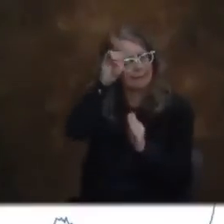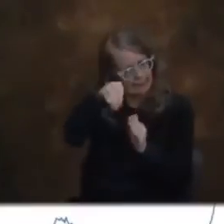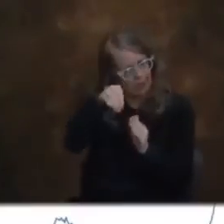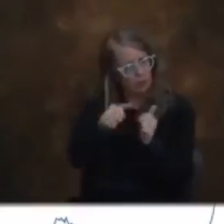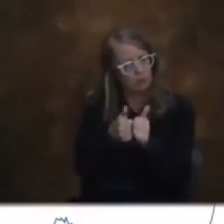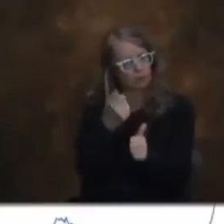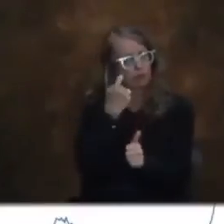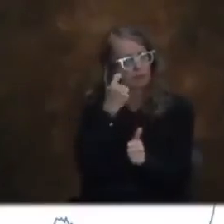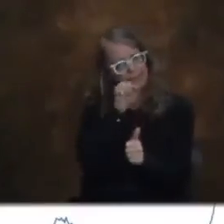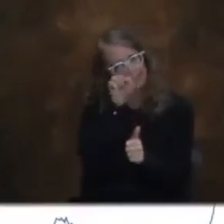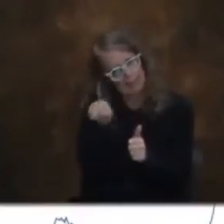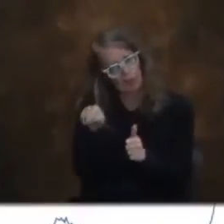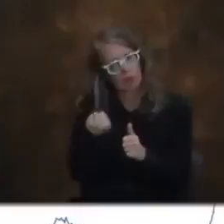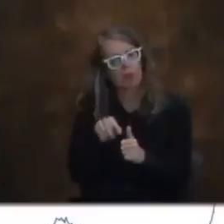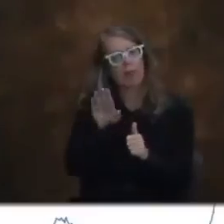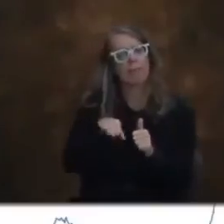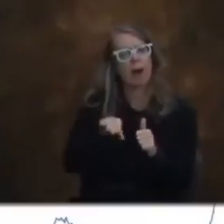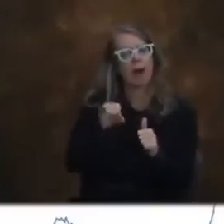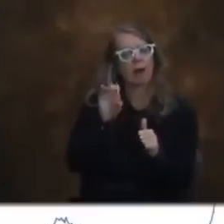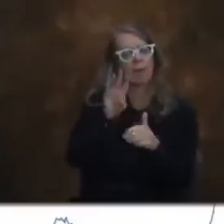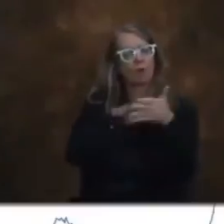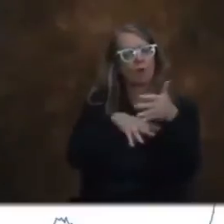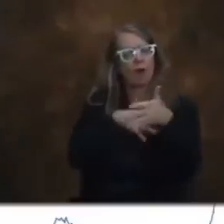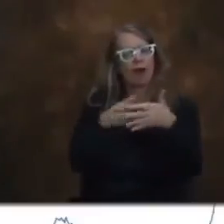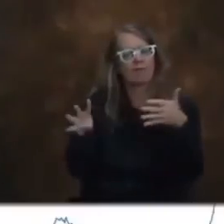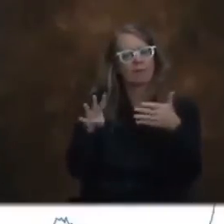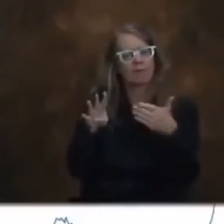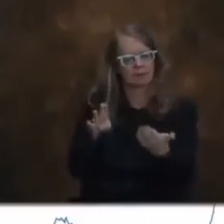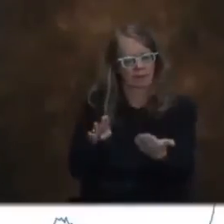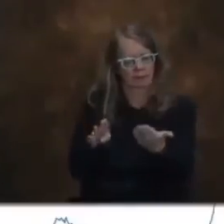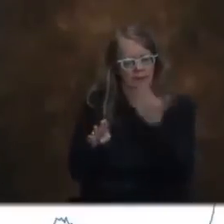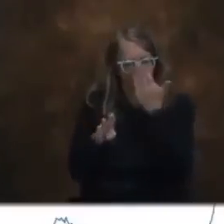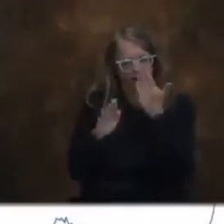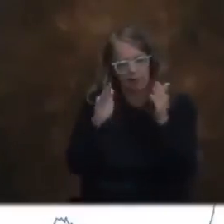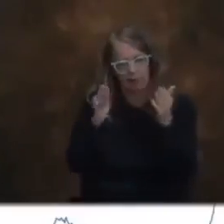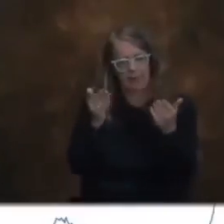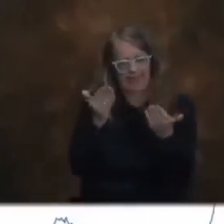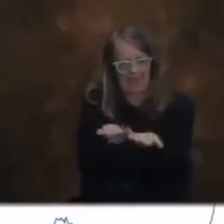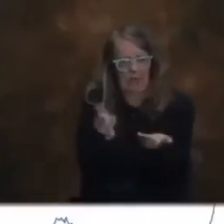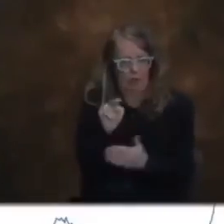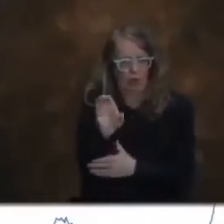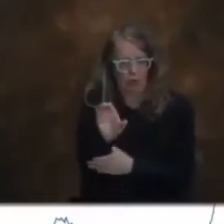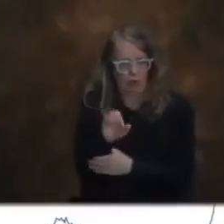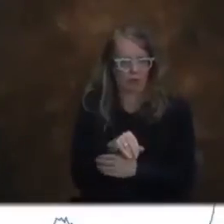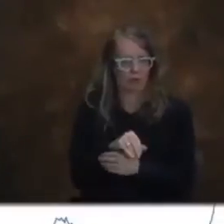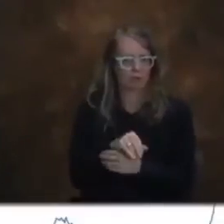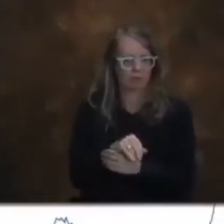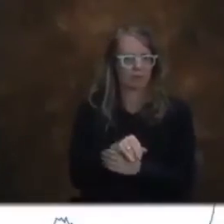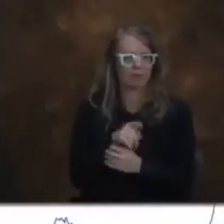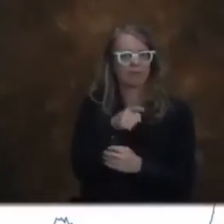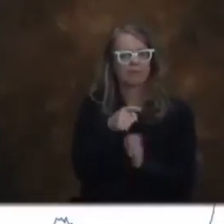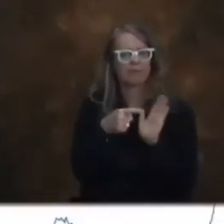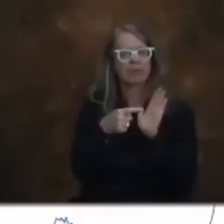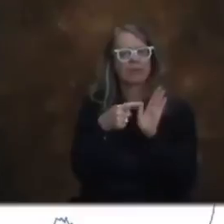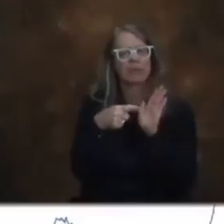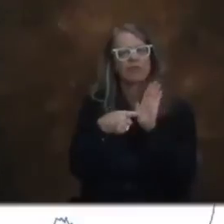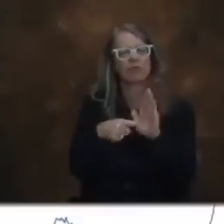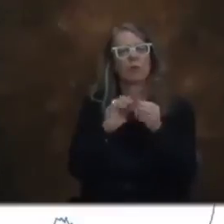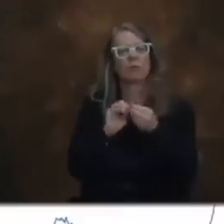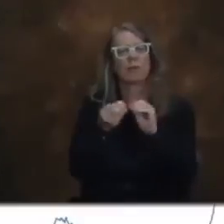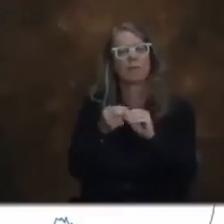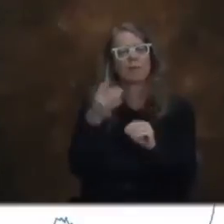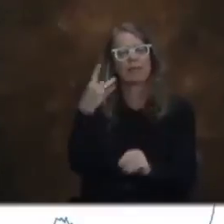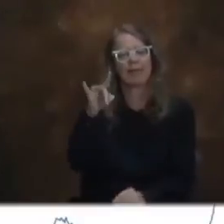descenso para abajo y en la parte inferior es lo que estamos viendo en carolina del norte eso representa hospitalizaciones en los